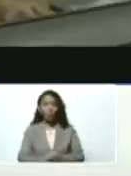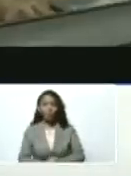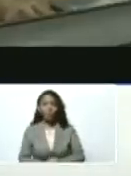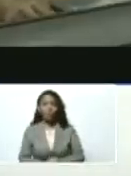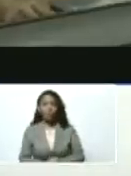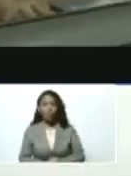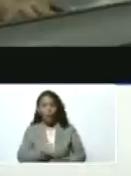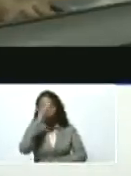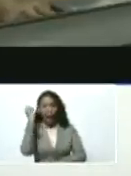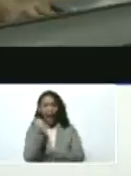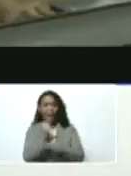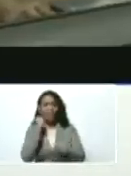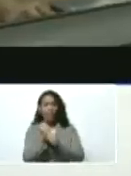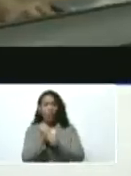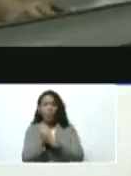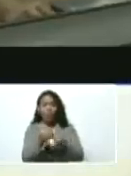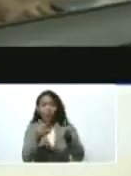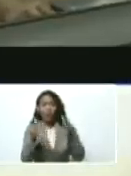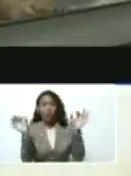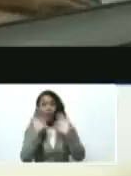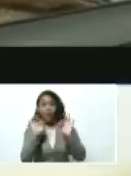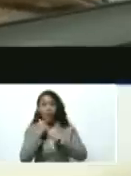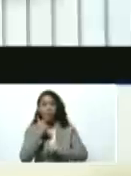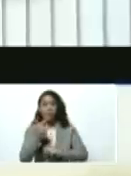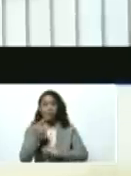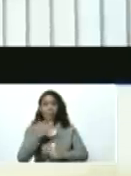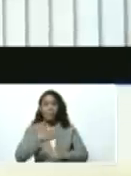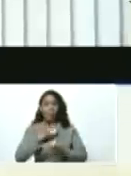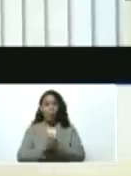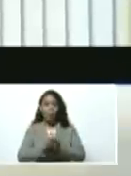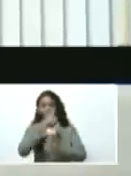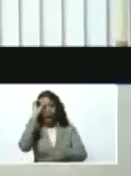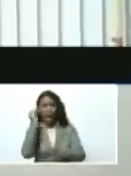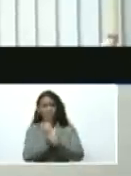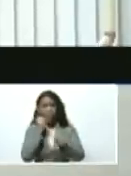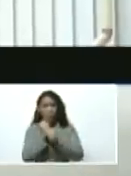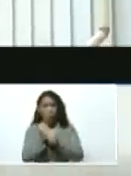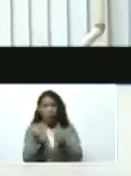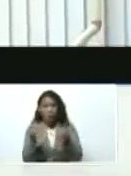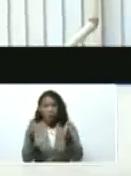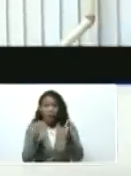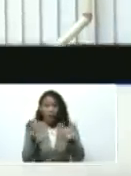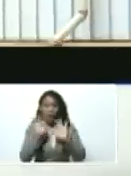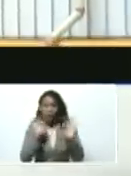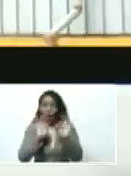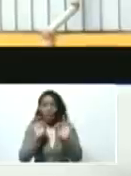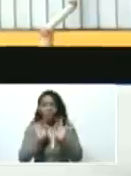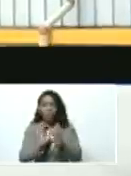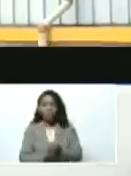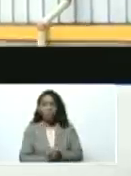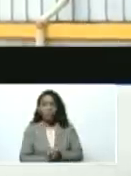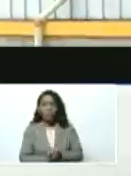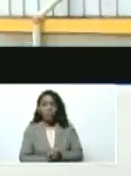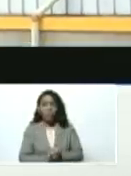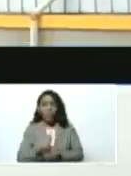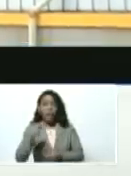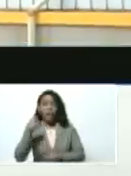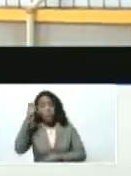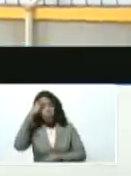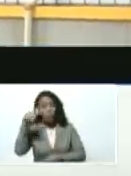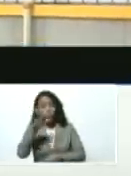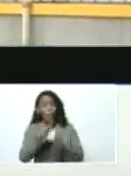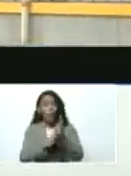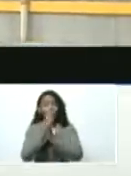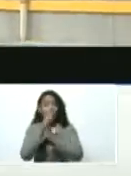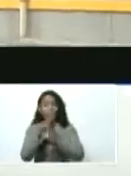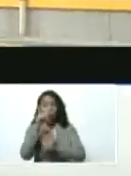Al trabajo no le gana nadie, dice un amigo mío. Al trabajo no le gana nadie. Y pueden los emprendedores y